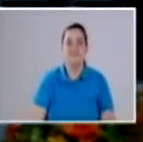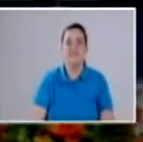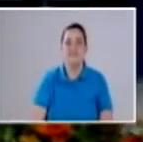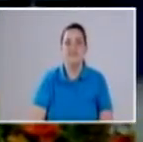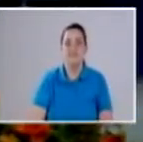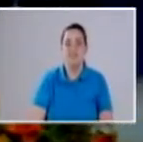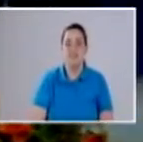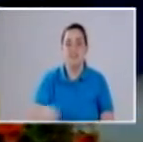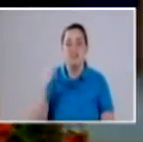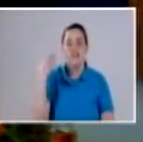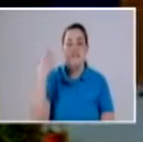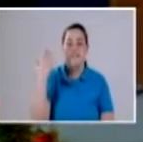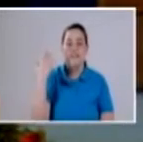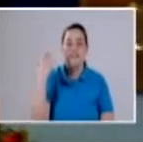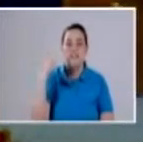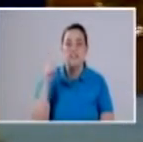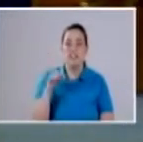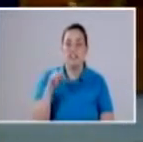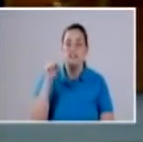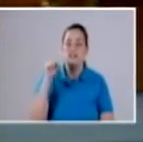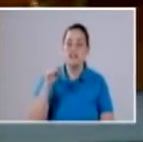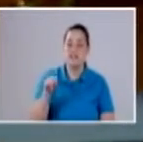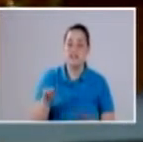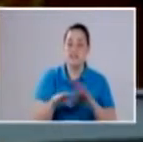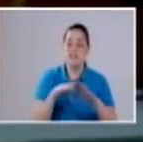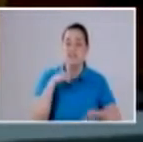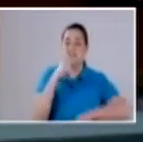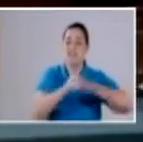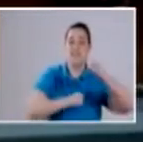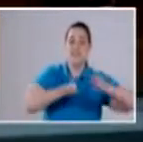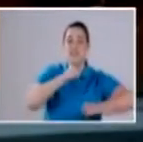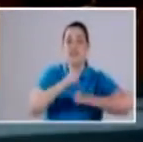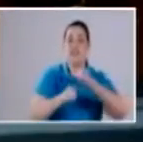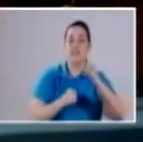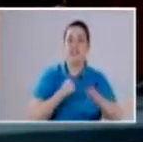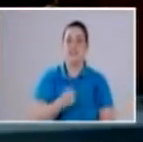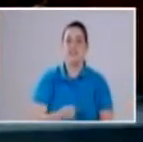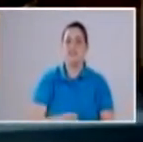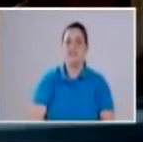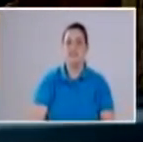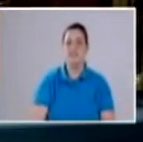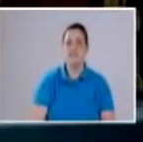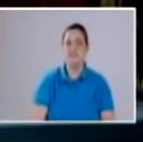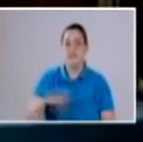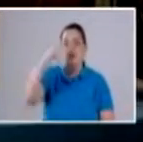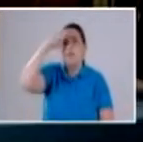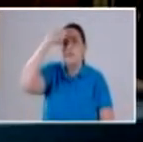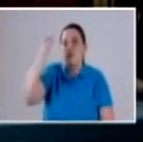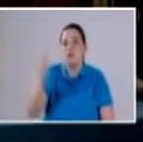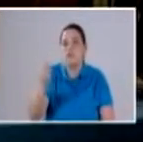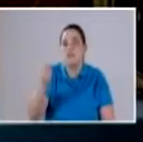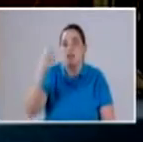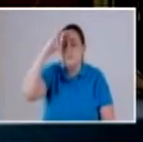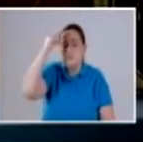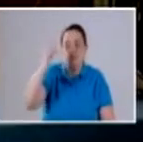Pero fíjese que ahí sí salí corriendo. ¿Pero sabe por qué salí corriendo? Porque todos salieron corriendo.